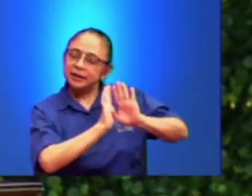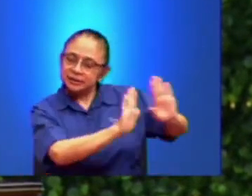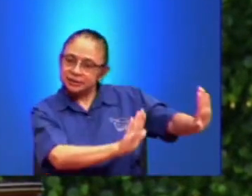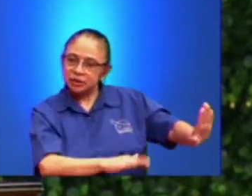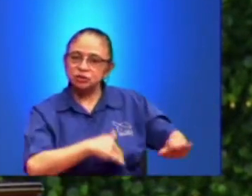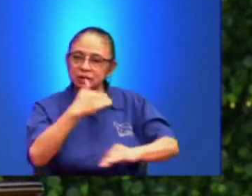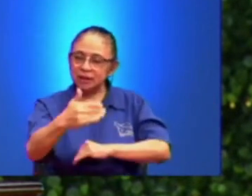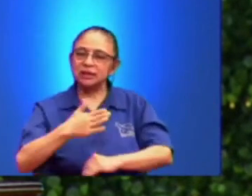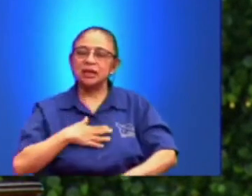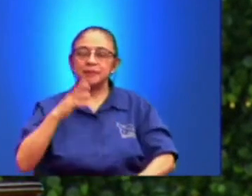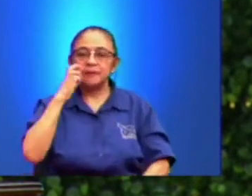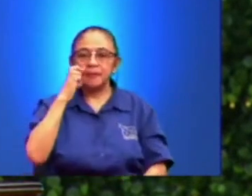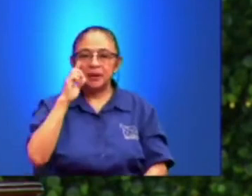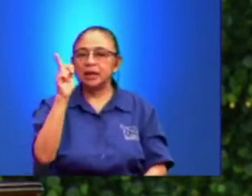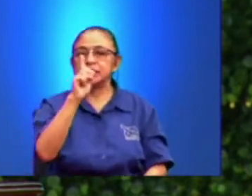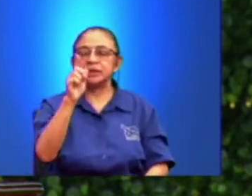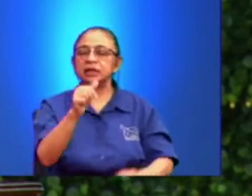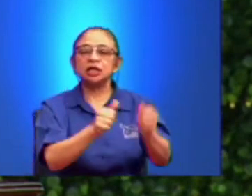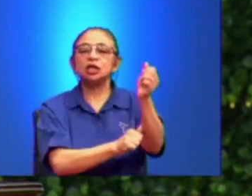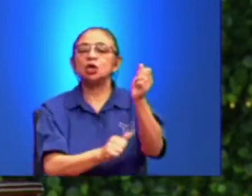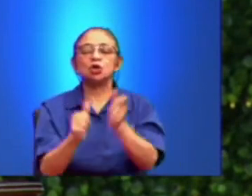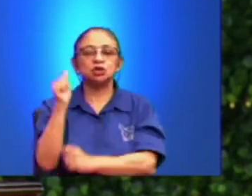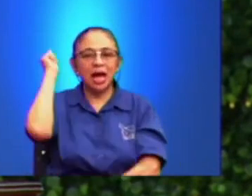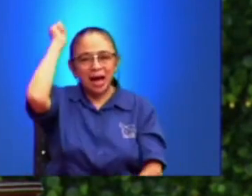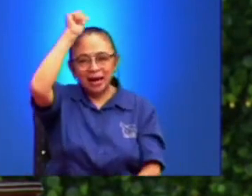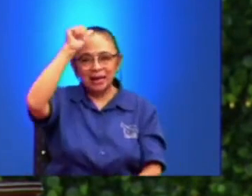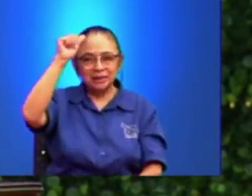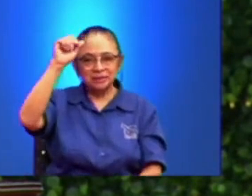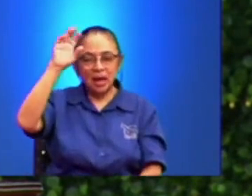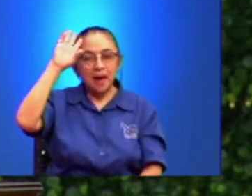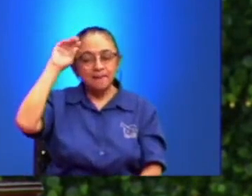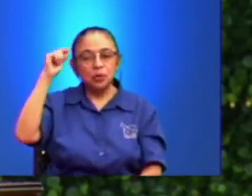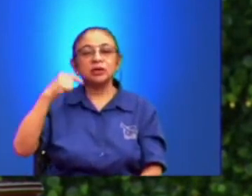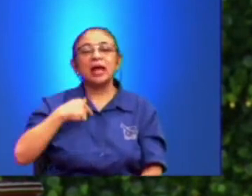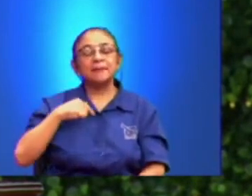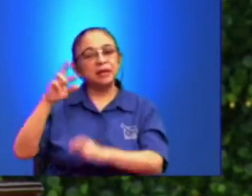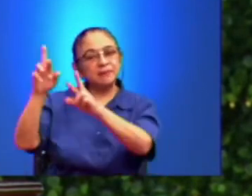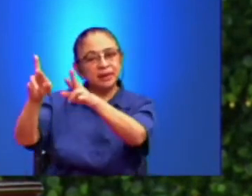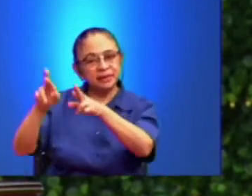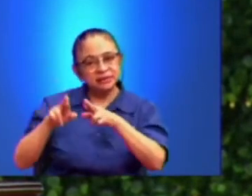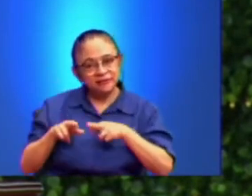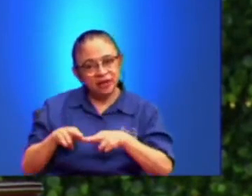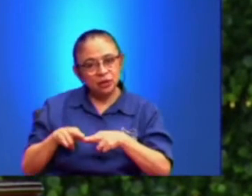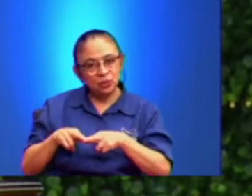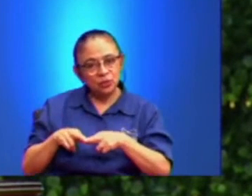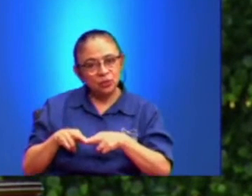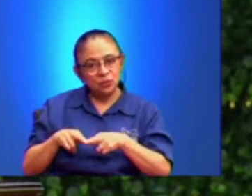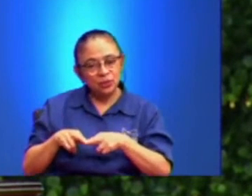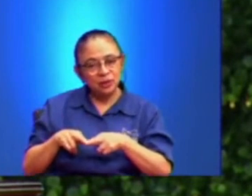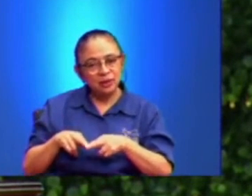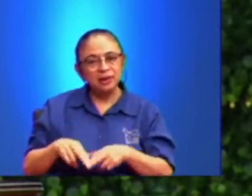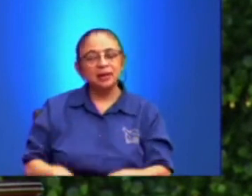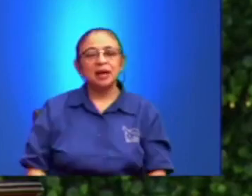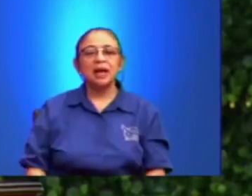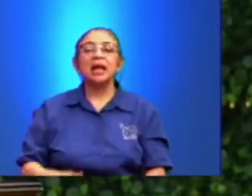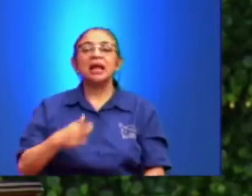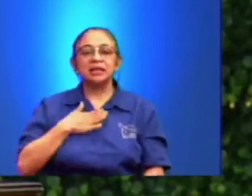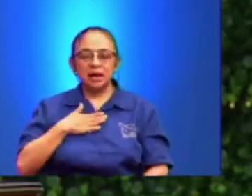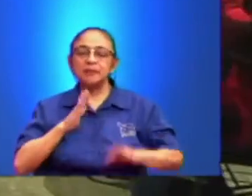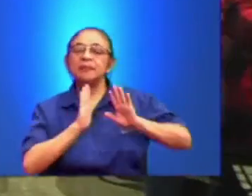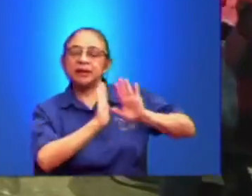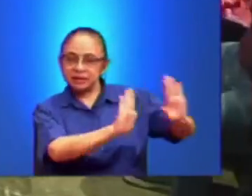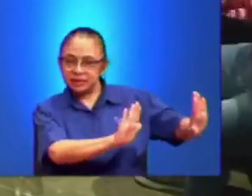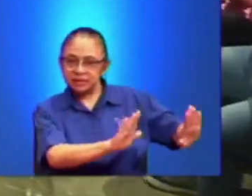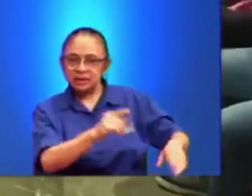padre mediante los ángeles del cielo porque me recibieron a mí y el que a mí me recibe el van a ser recibidos también el camino rechaza